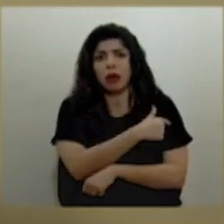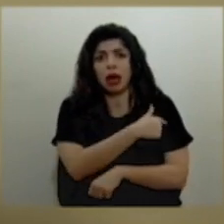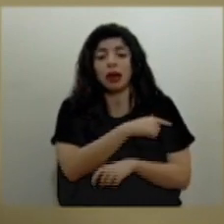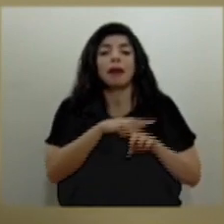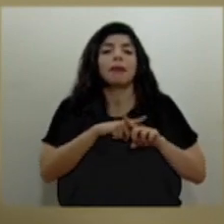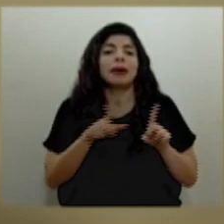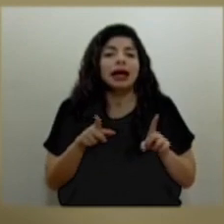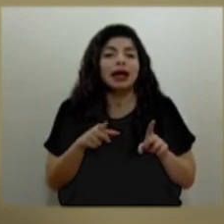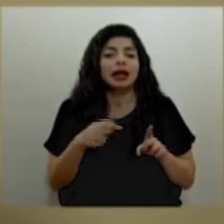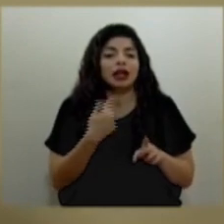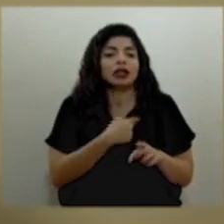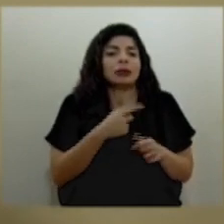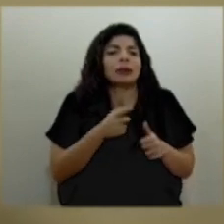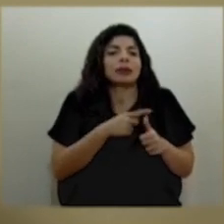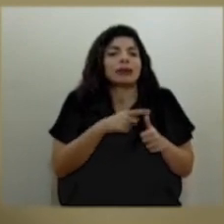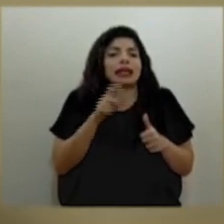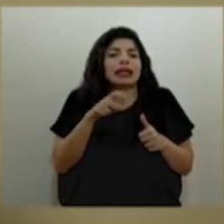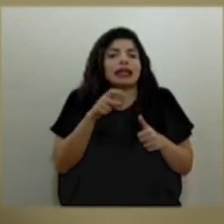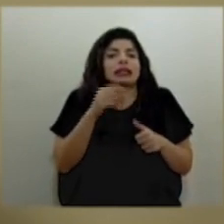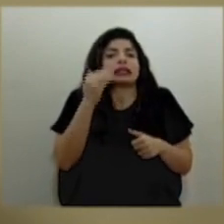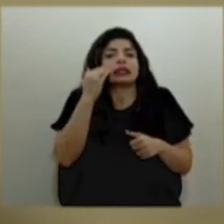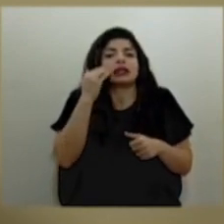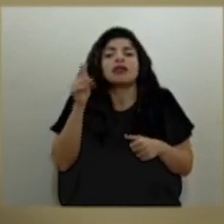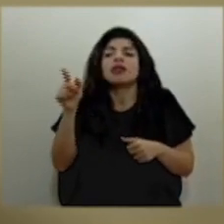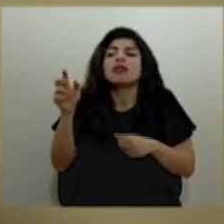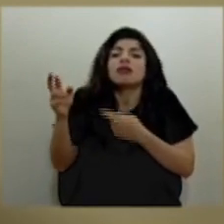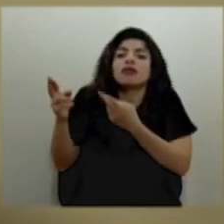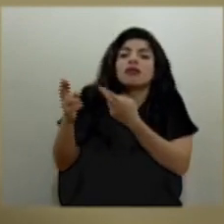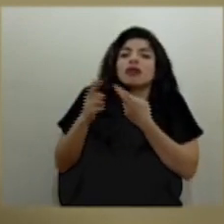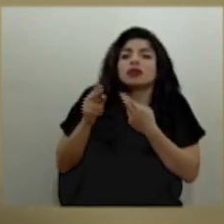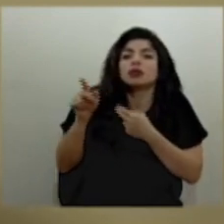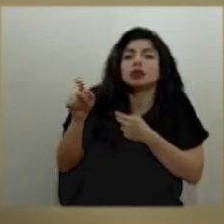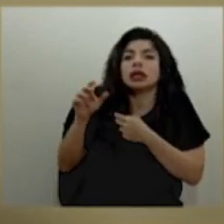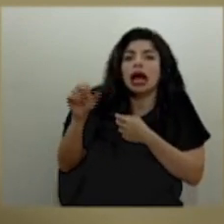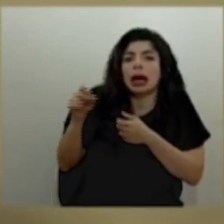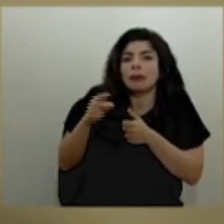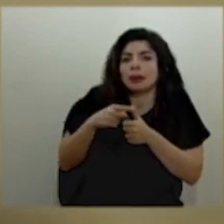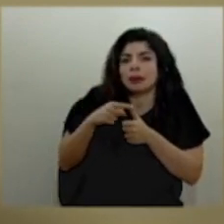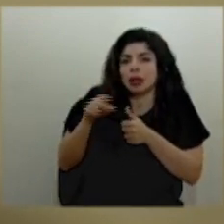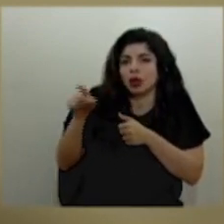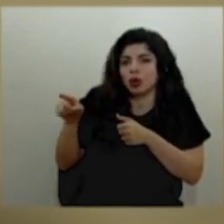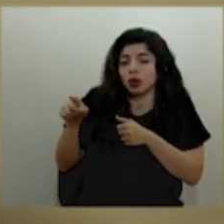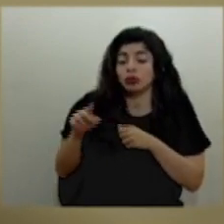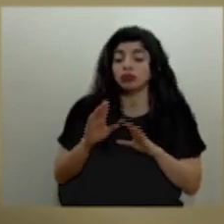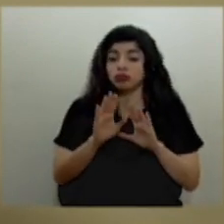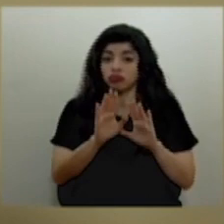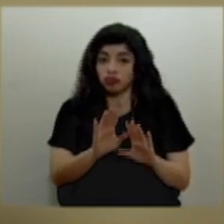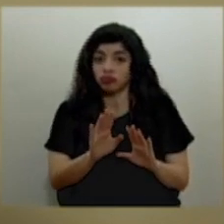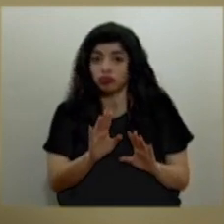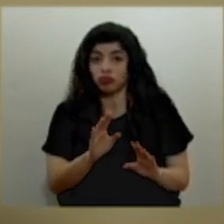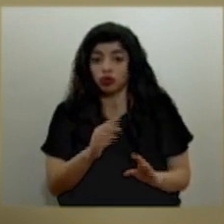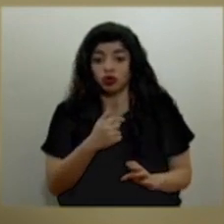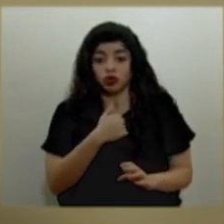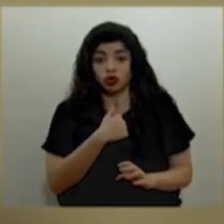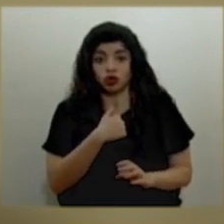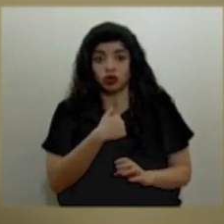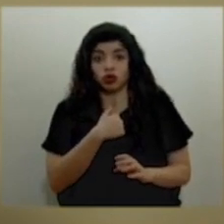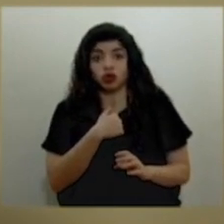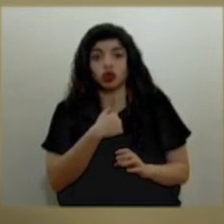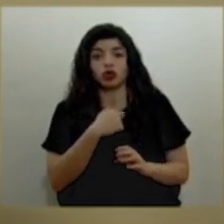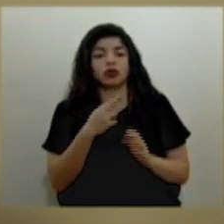sí necesitamos entender cuál va a ser esa respuesta de la caja especialmente. Y yo conste que,